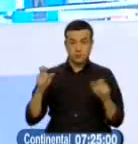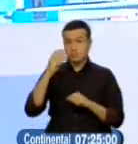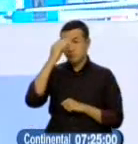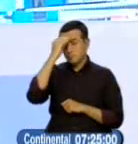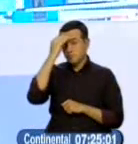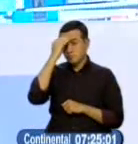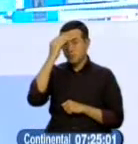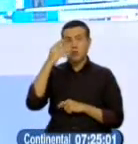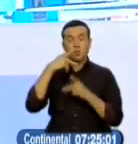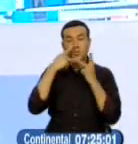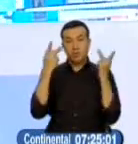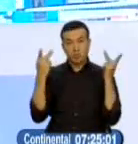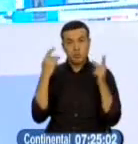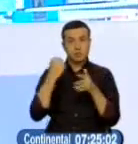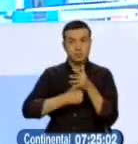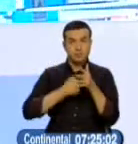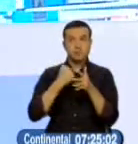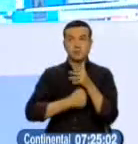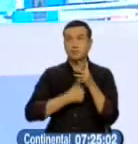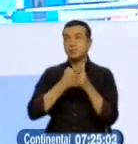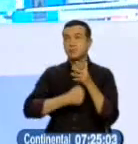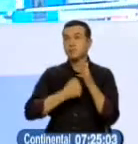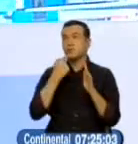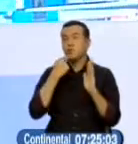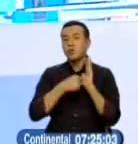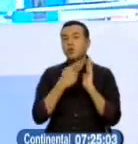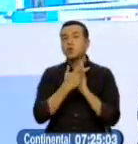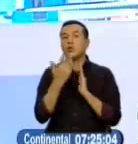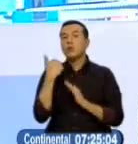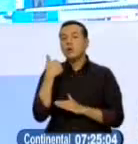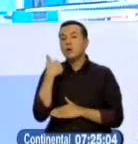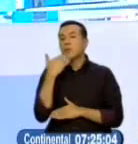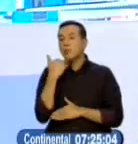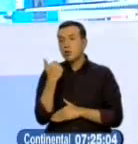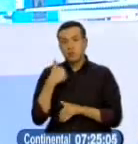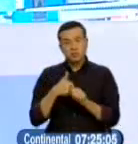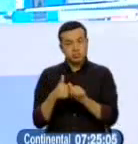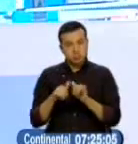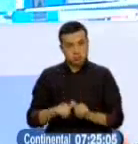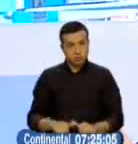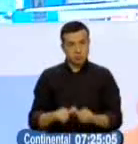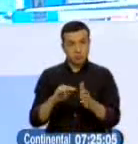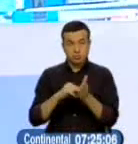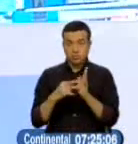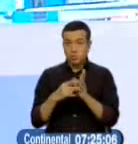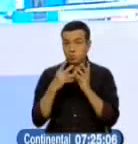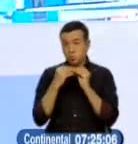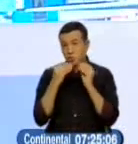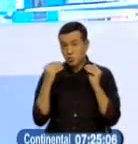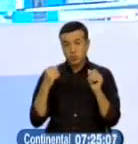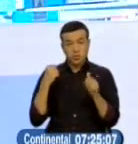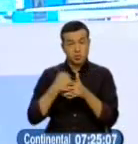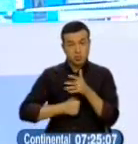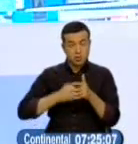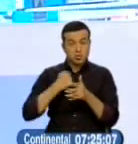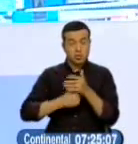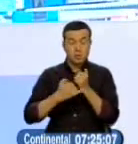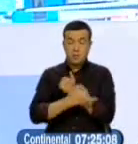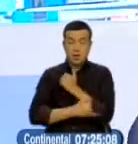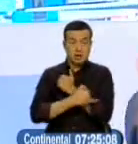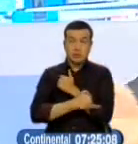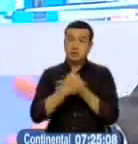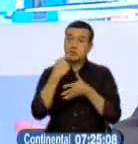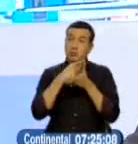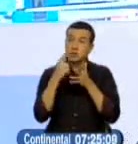educación pública en este caso de tener una mejora constante. Es decir, hay un conjunto de retos en un país diverso,